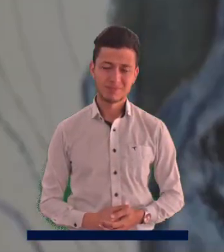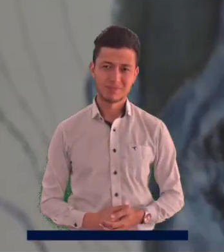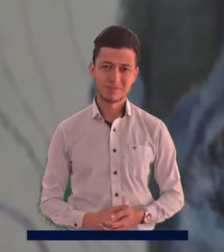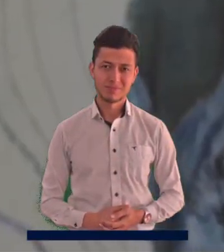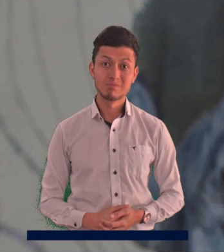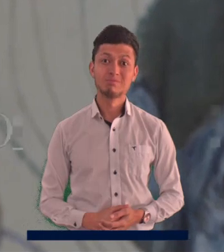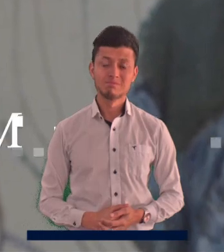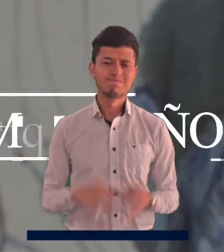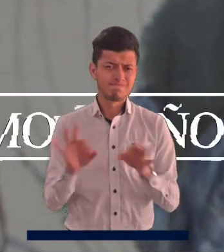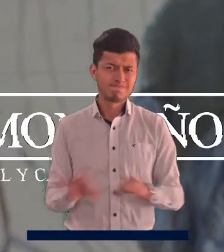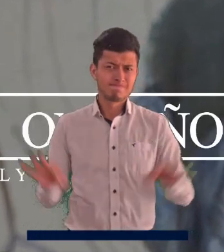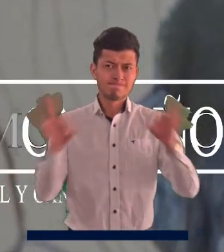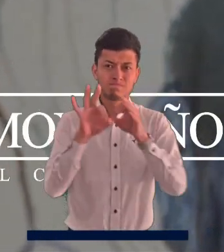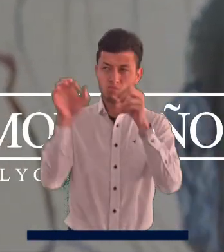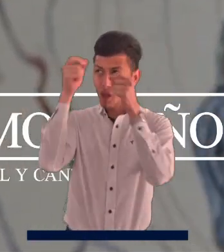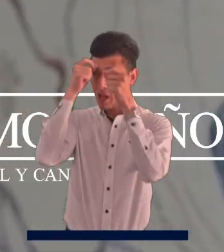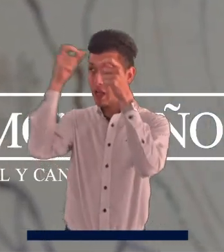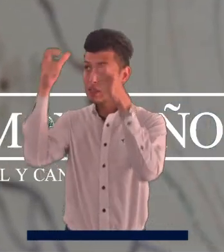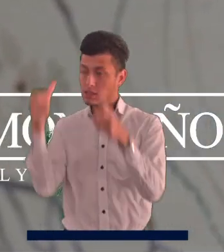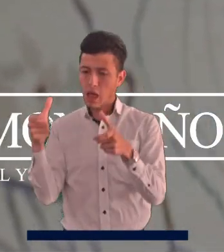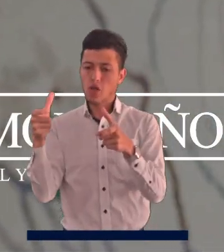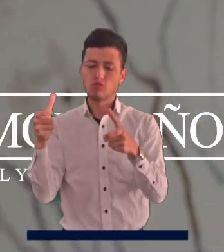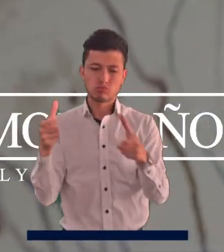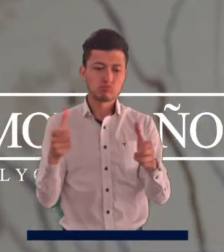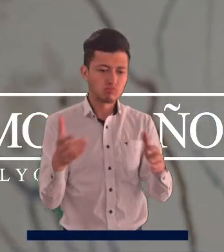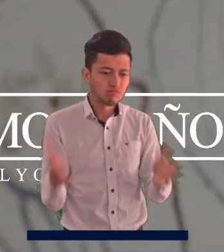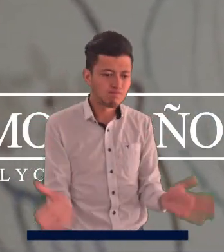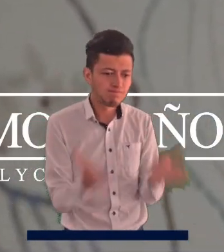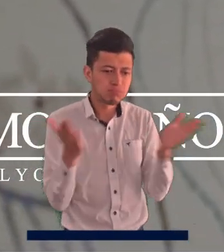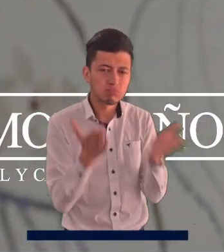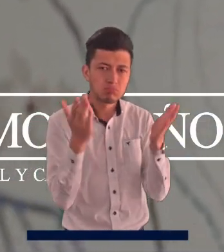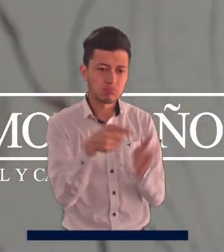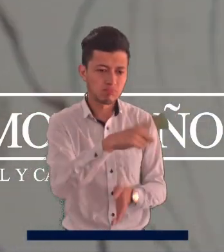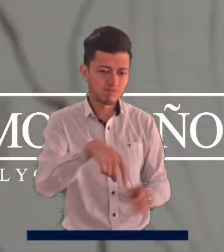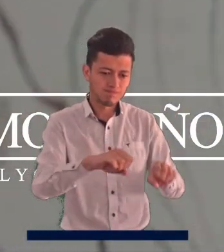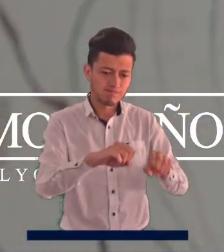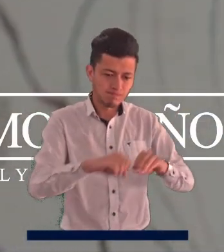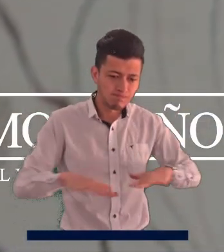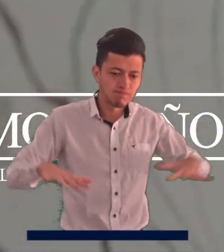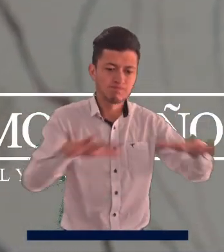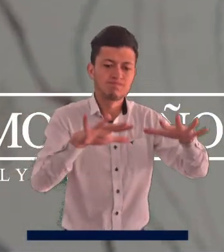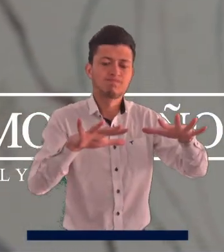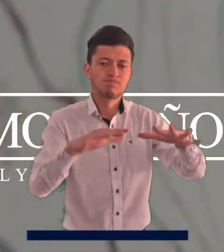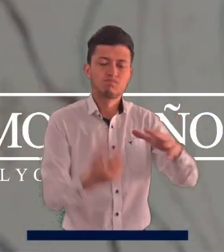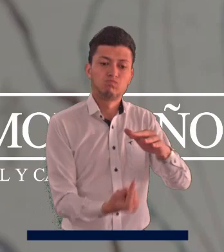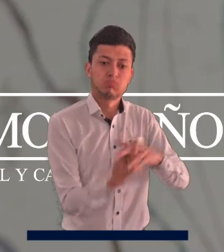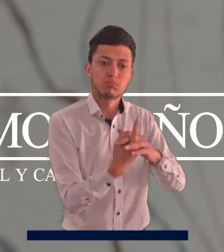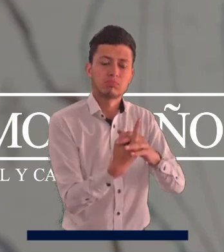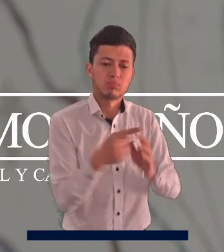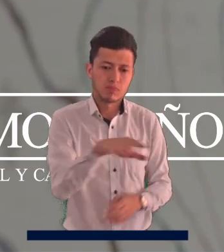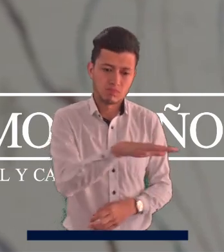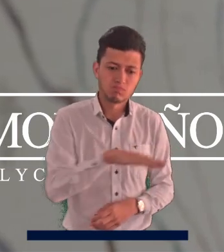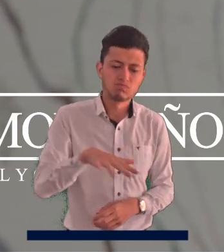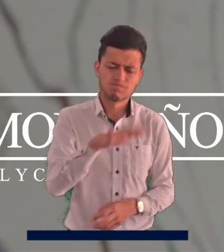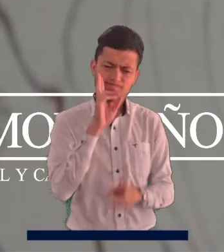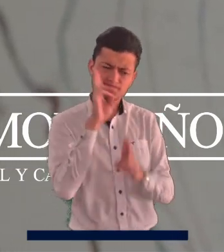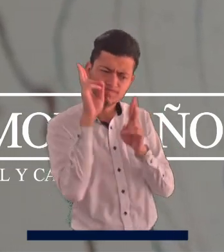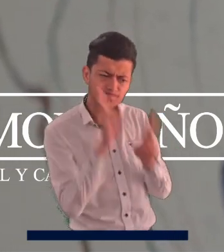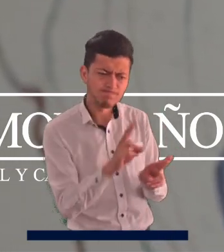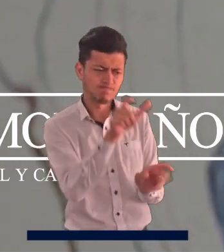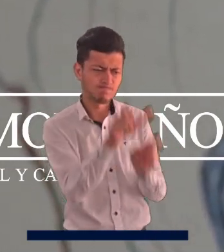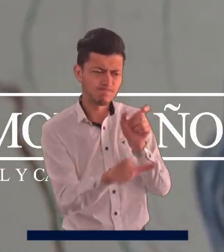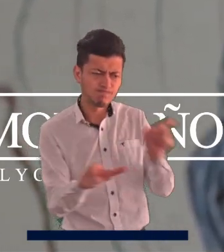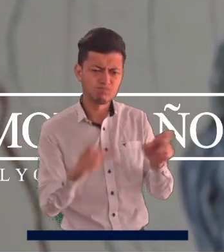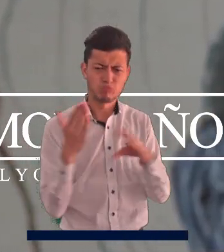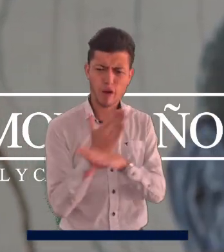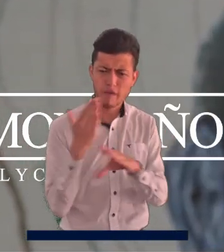Es muy importante que desde el Estado se generen este tipo de espacios donde se reconozca que hay una problemática y se le dé